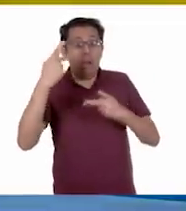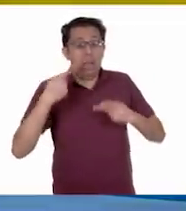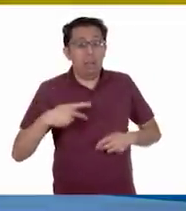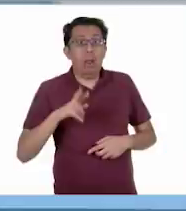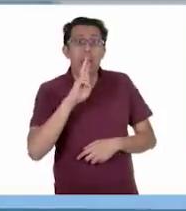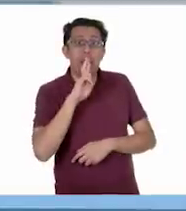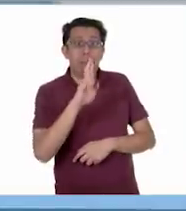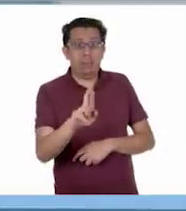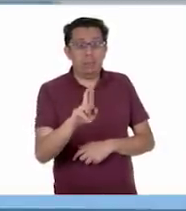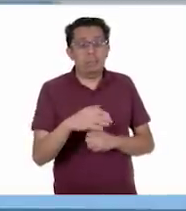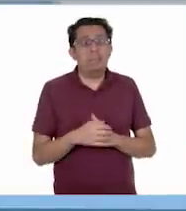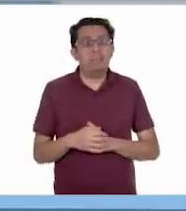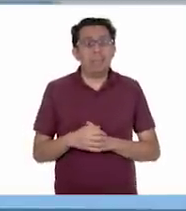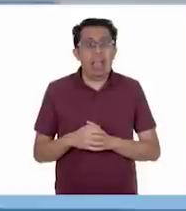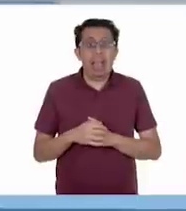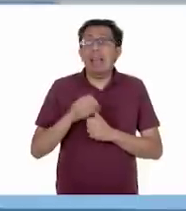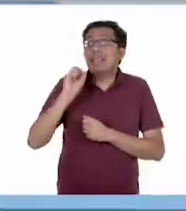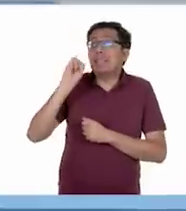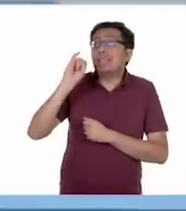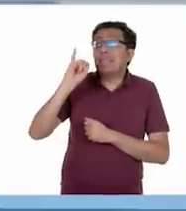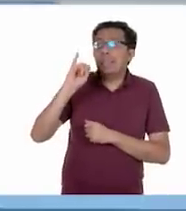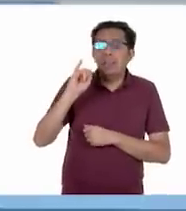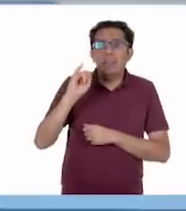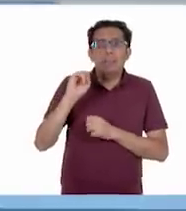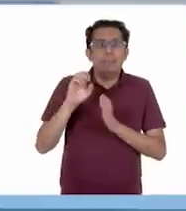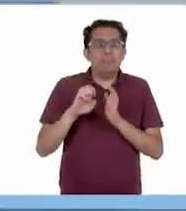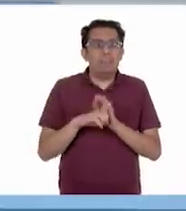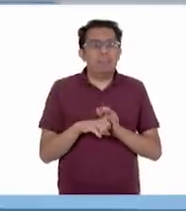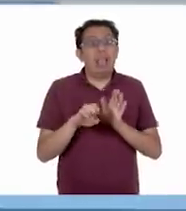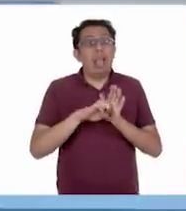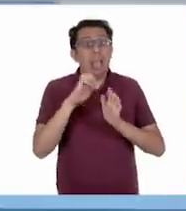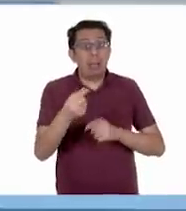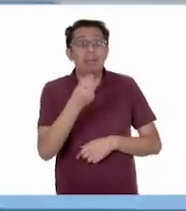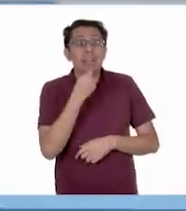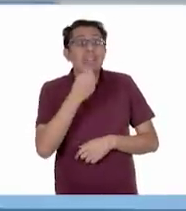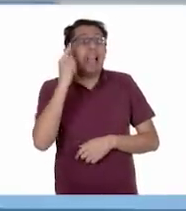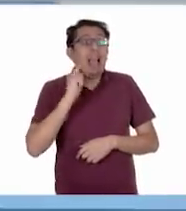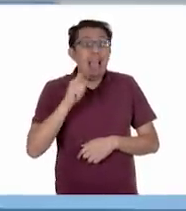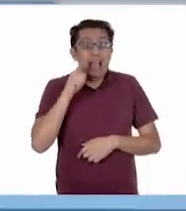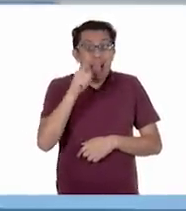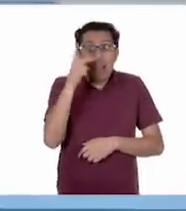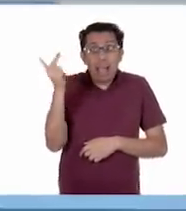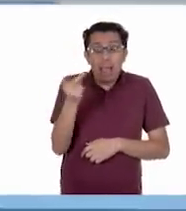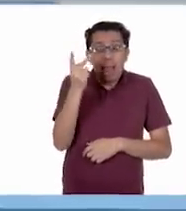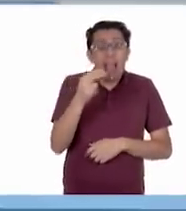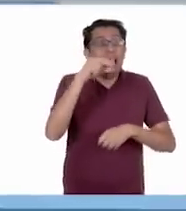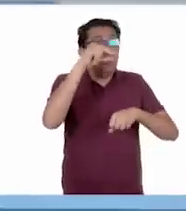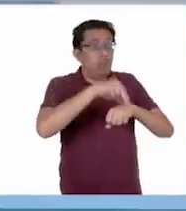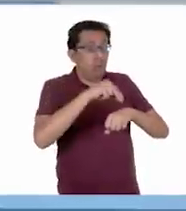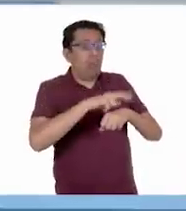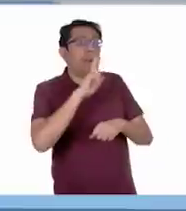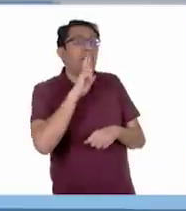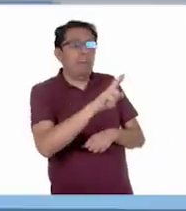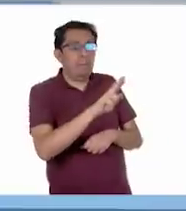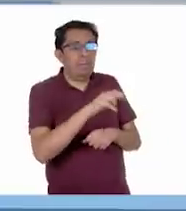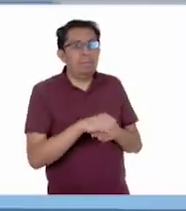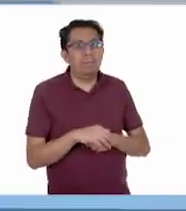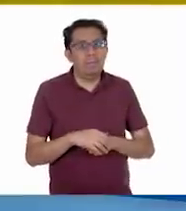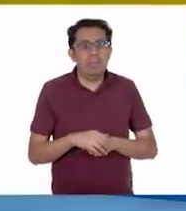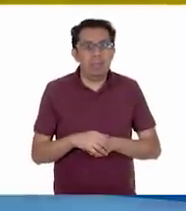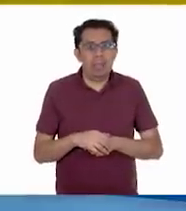responder. Ah, sí. La niña es quien hacía las preguntas y la doctora respondía a las